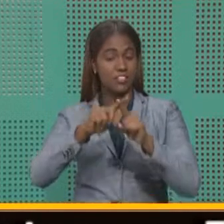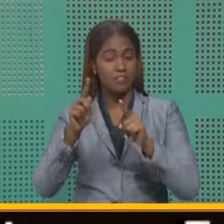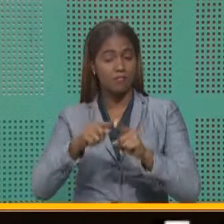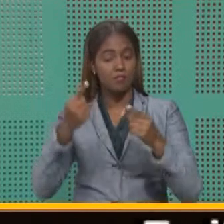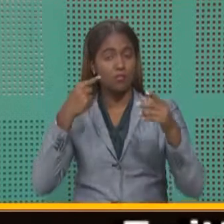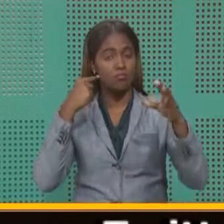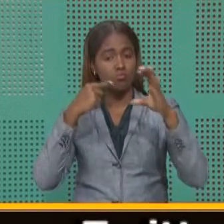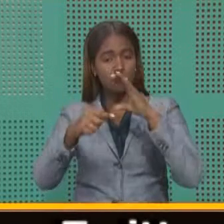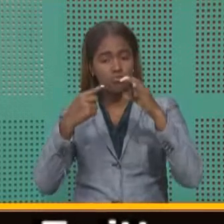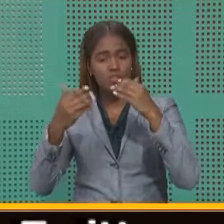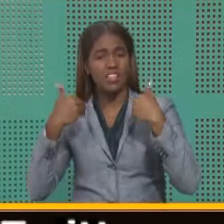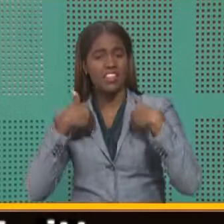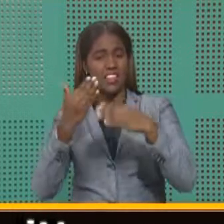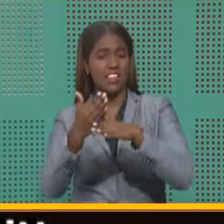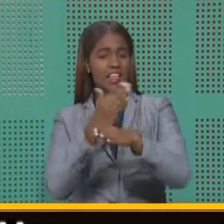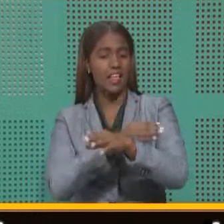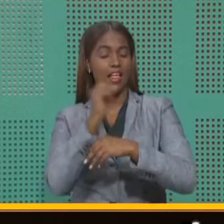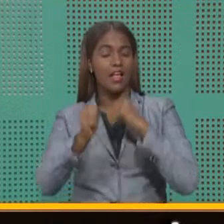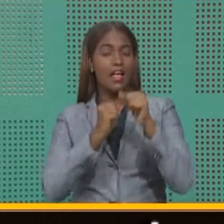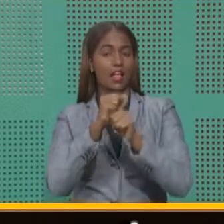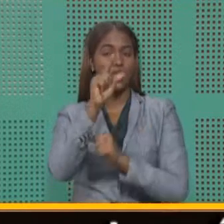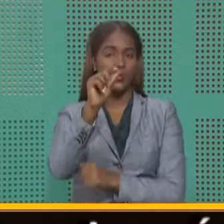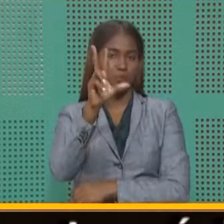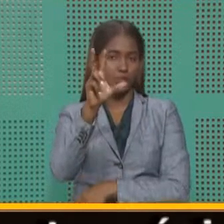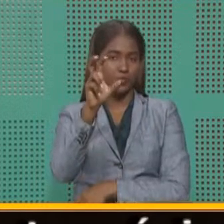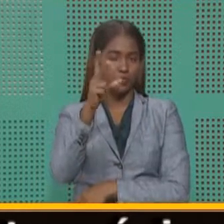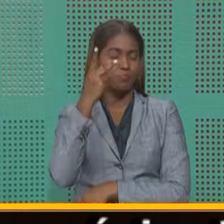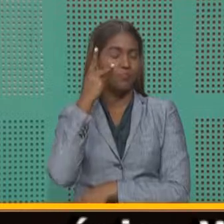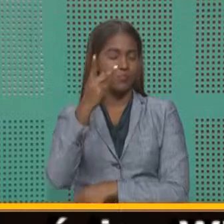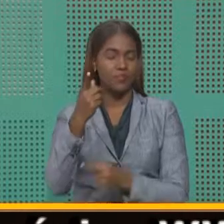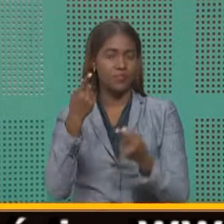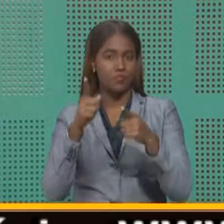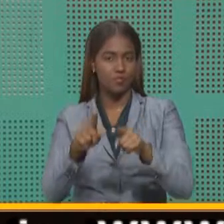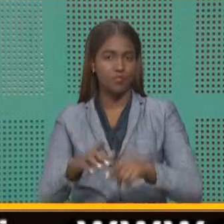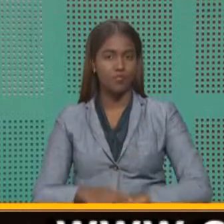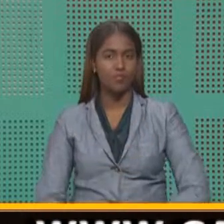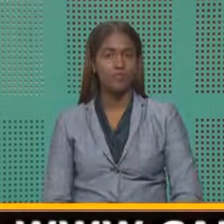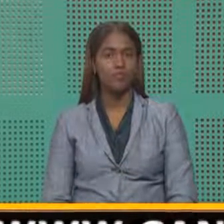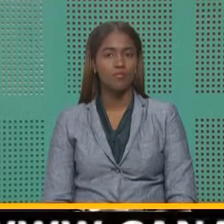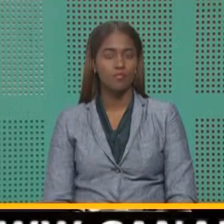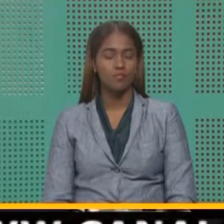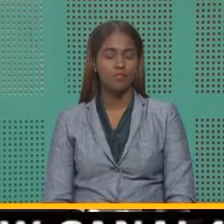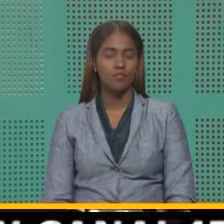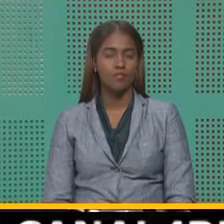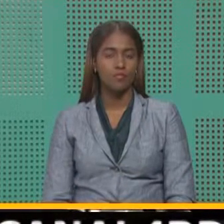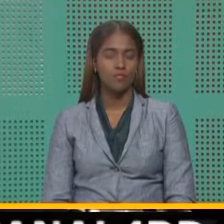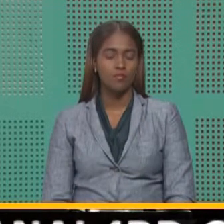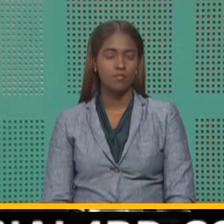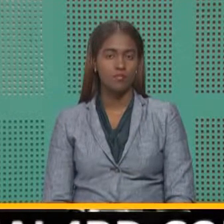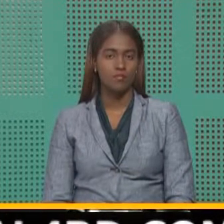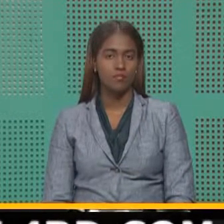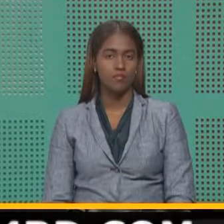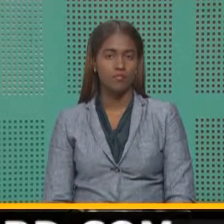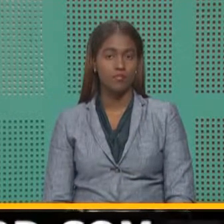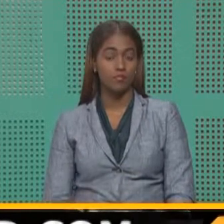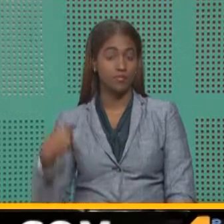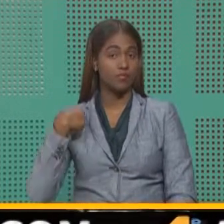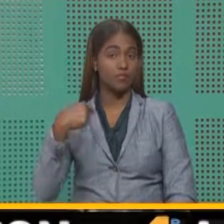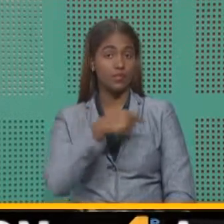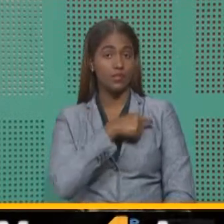antes del año 2030 veamos los detalles nuestro país se encuentra